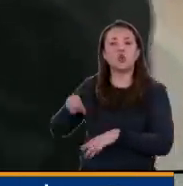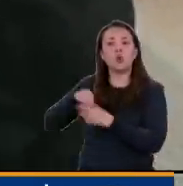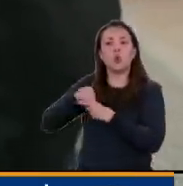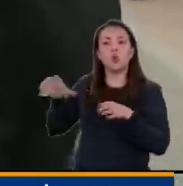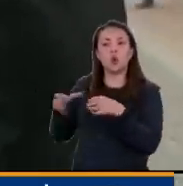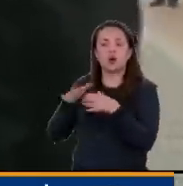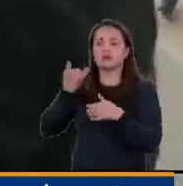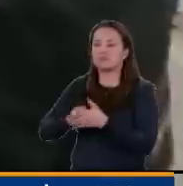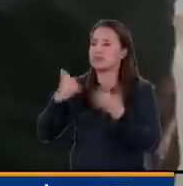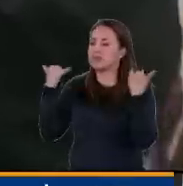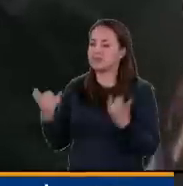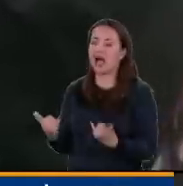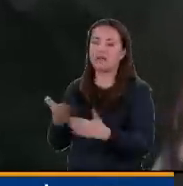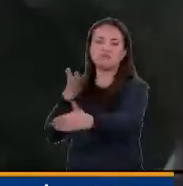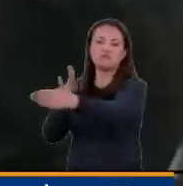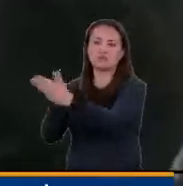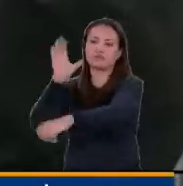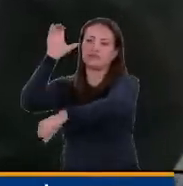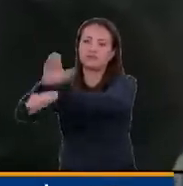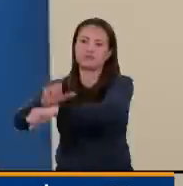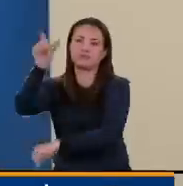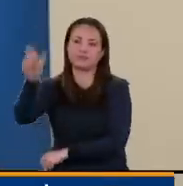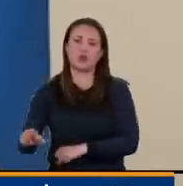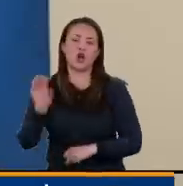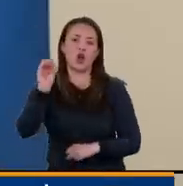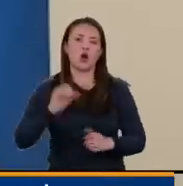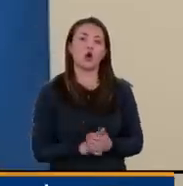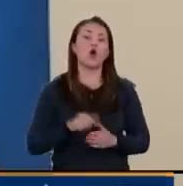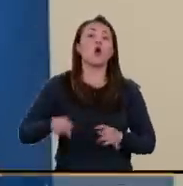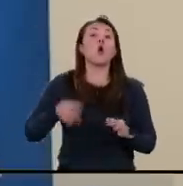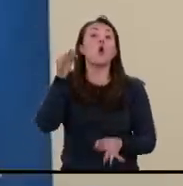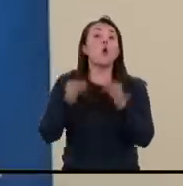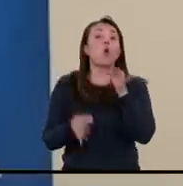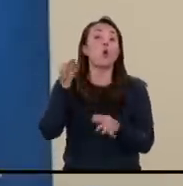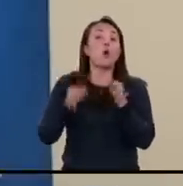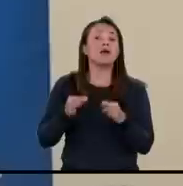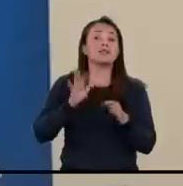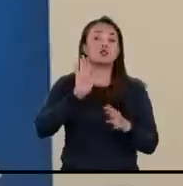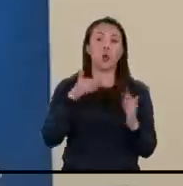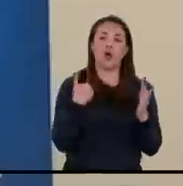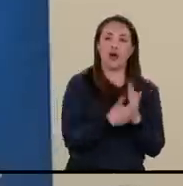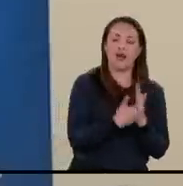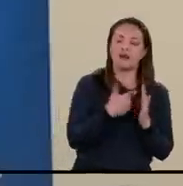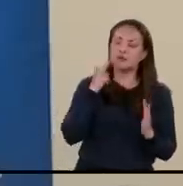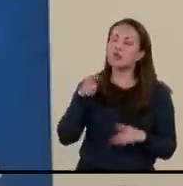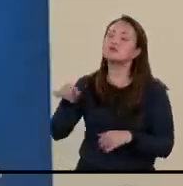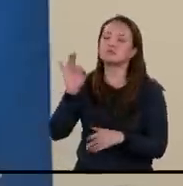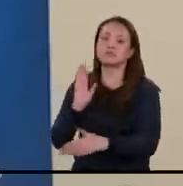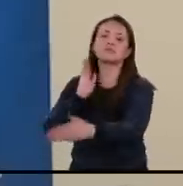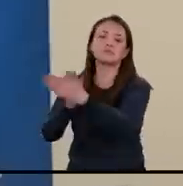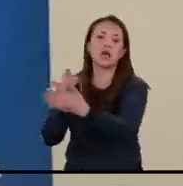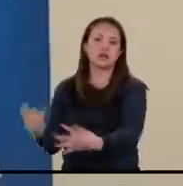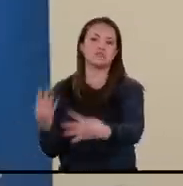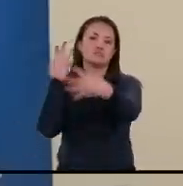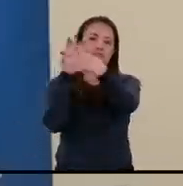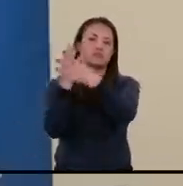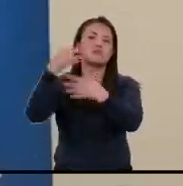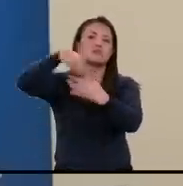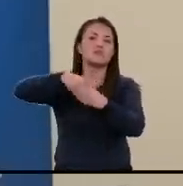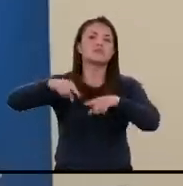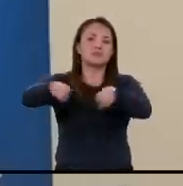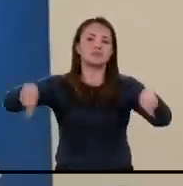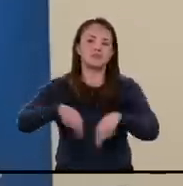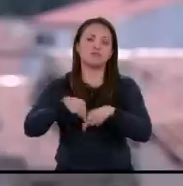inmediata solicitó la orden de captura. Un juez de garantías impuso medida de aseguramiento, detención preventiva en